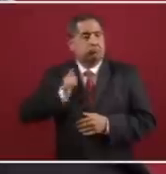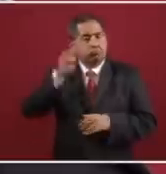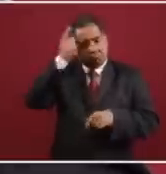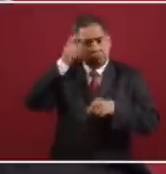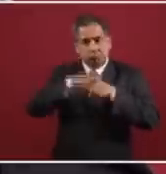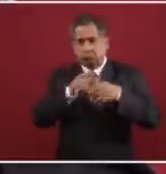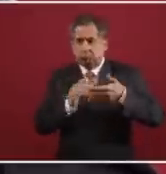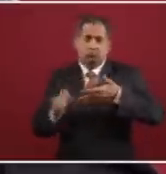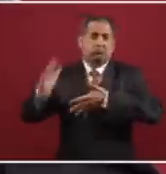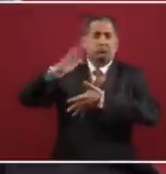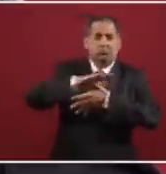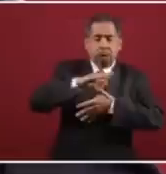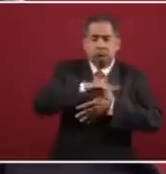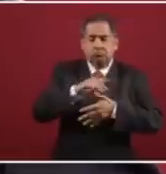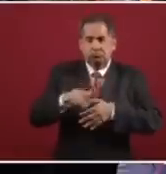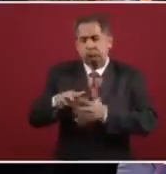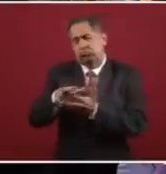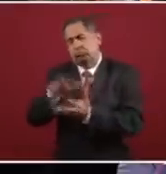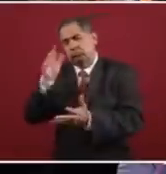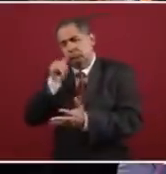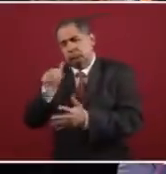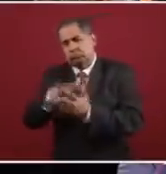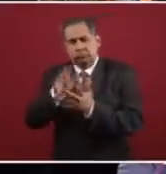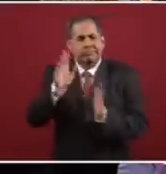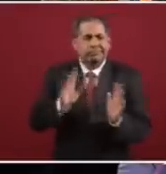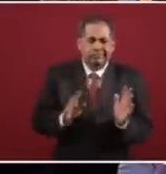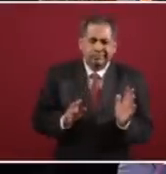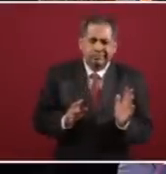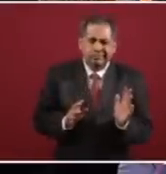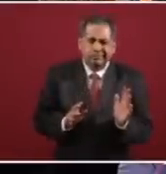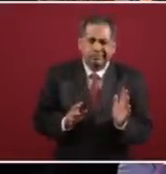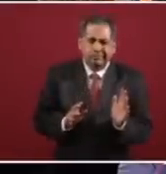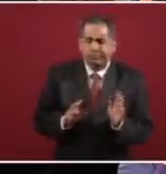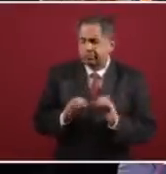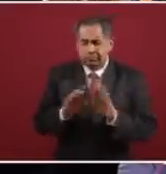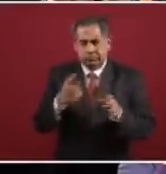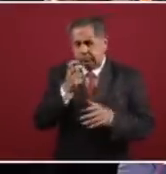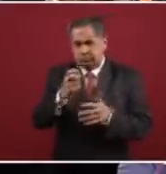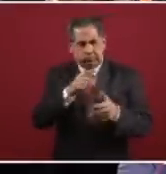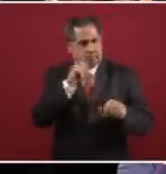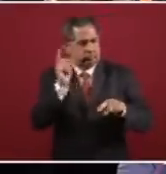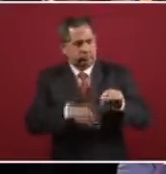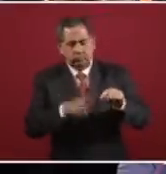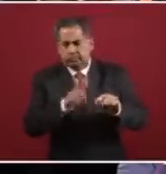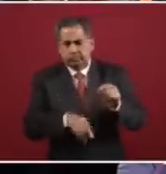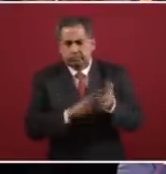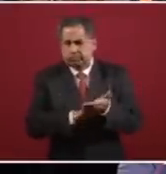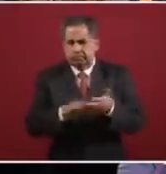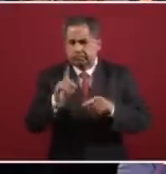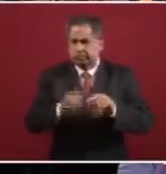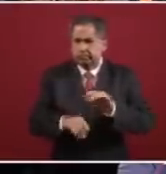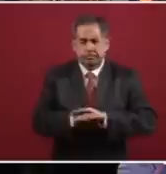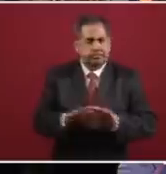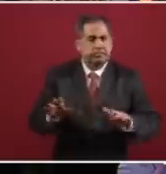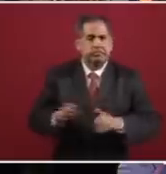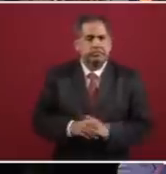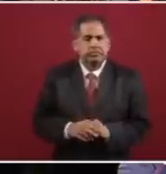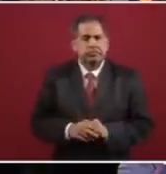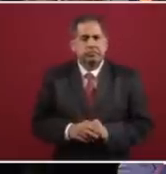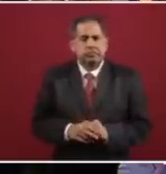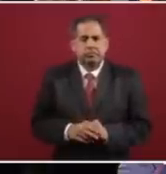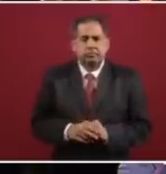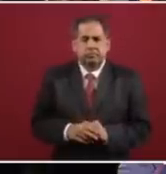arriba. En mayor medida, sí, claro. Claro. Entonces, todo eso, pues es lo que se